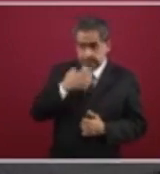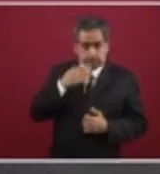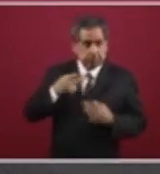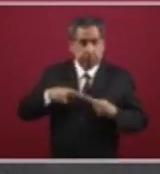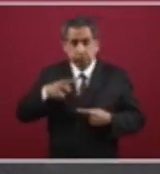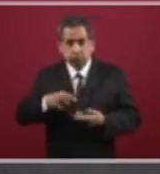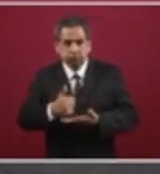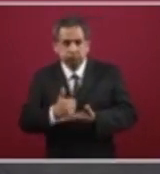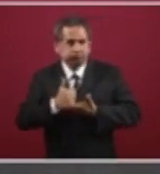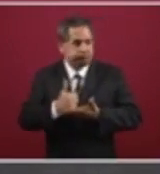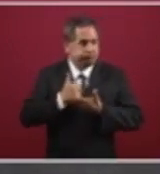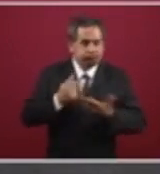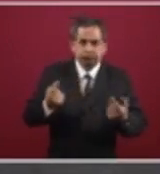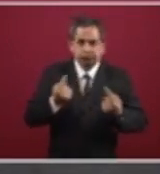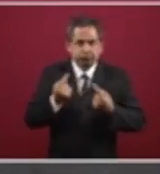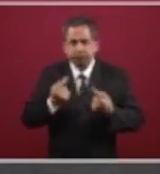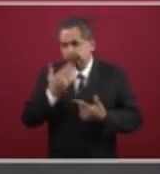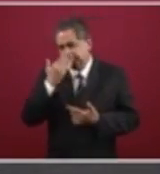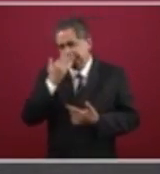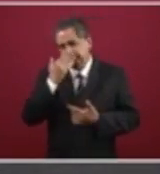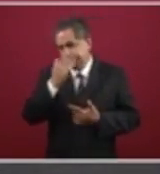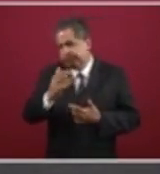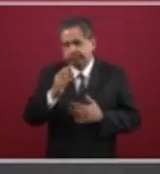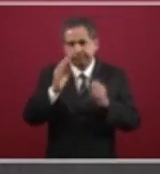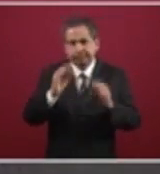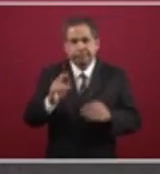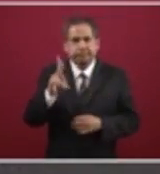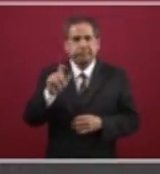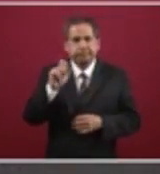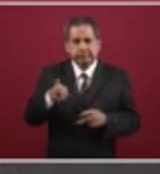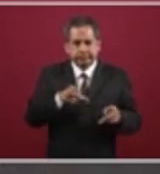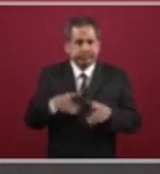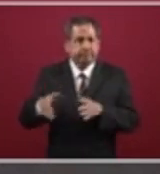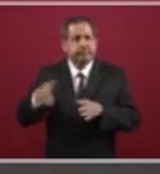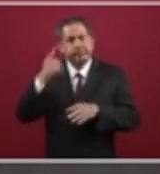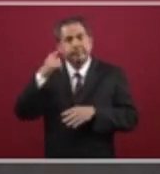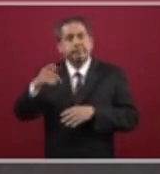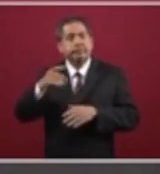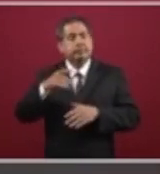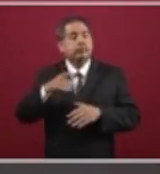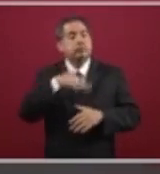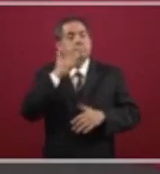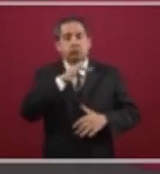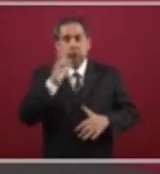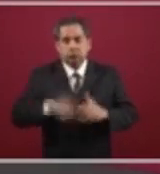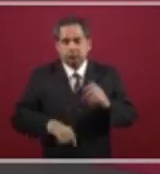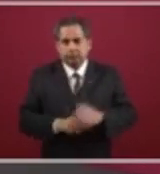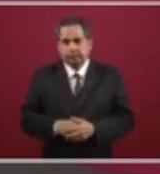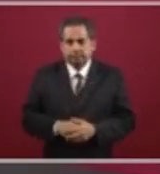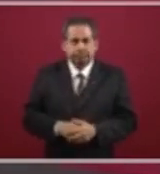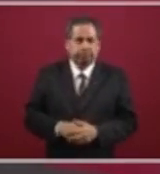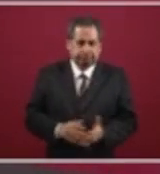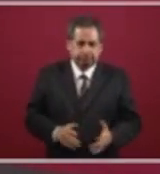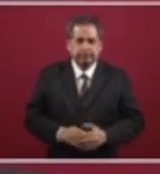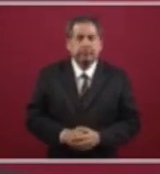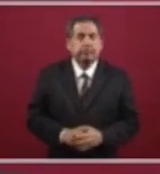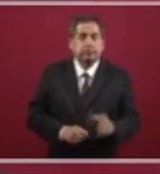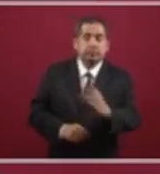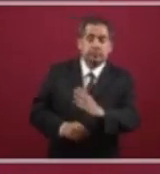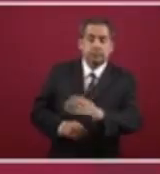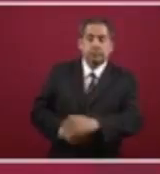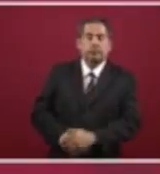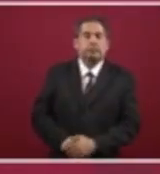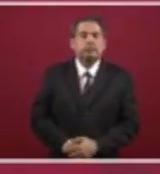ayudando, contribuyendo en este plan de acabar con la corrupción. Vamos de este lado.